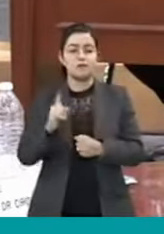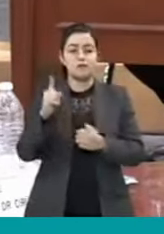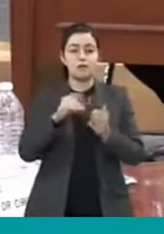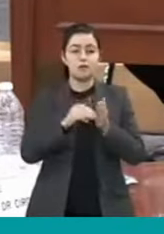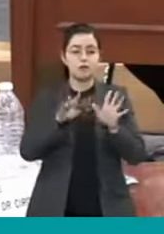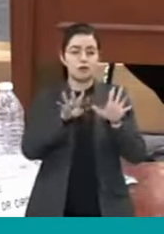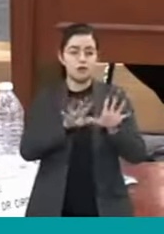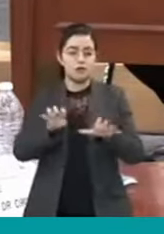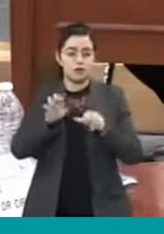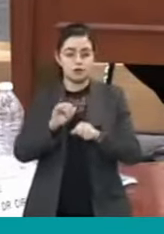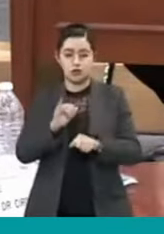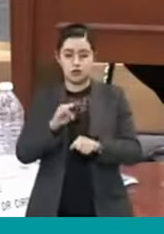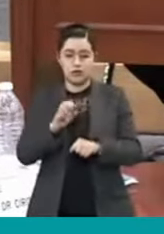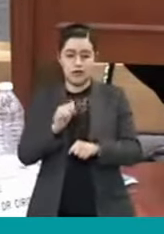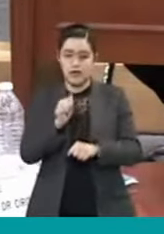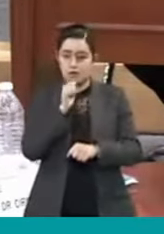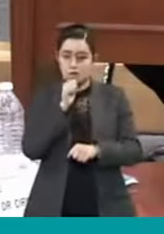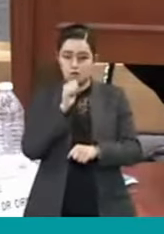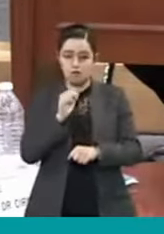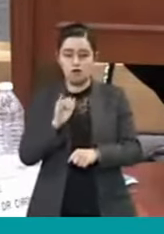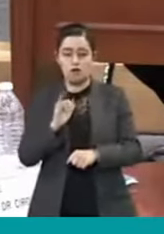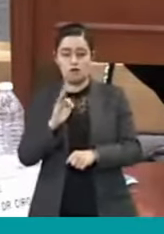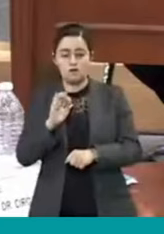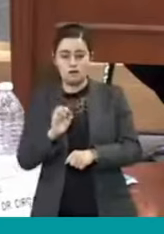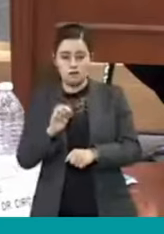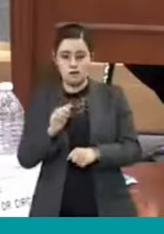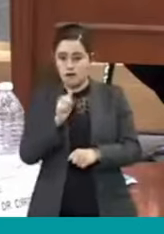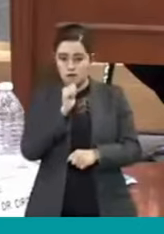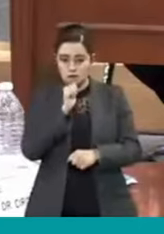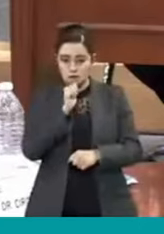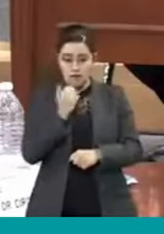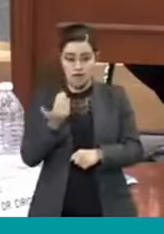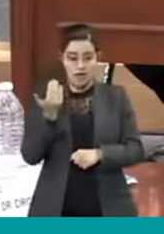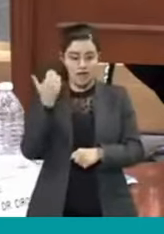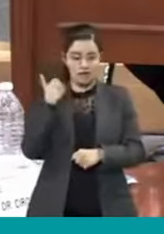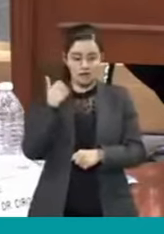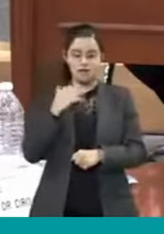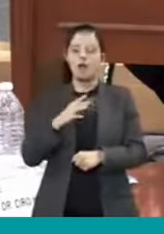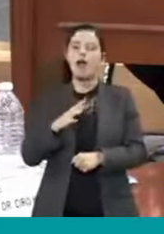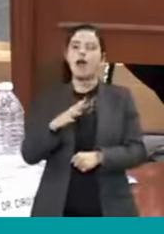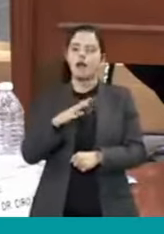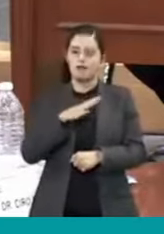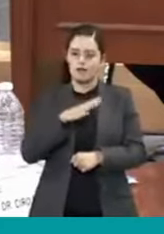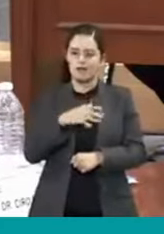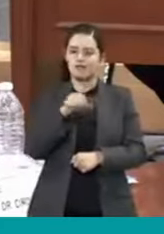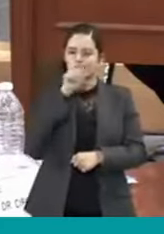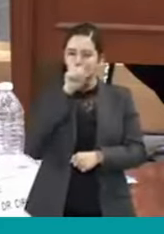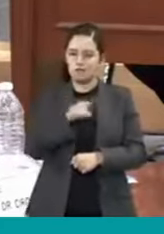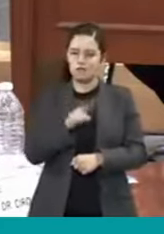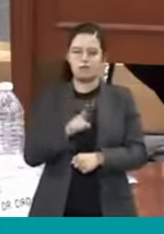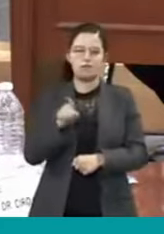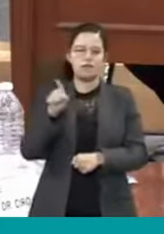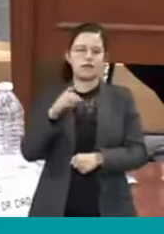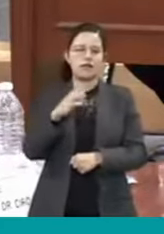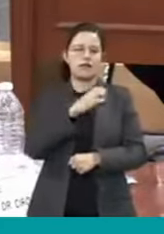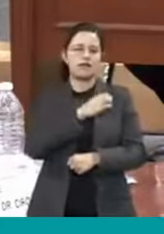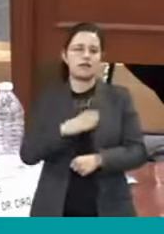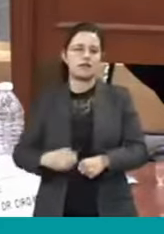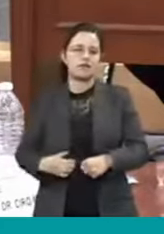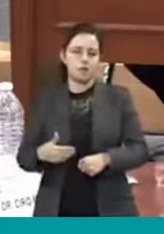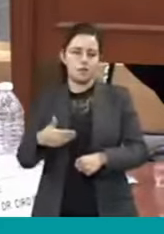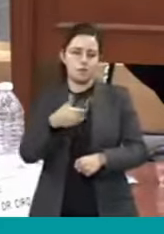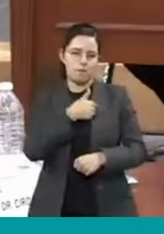del INE había muertos que supuestamente votaban por el candidato a presidente del partido oficial